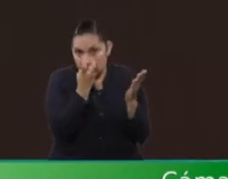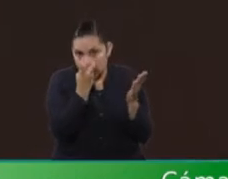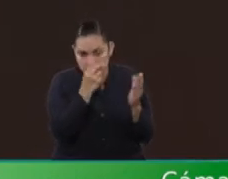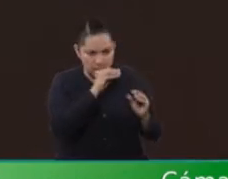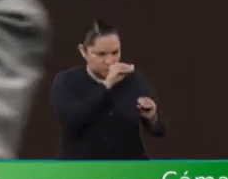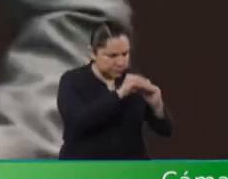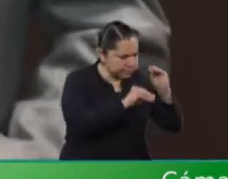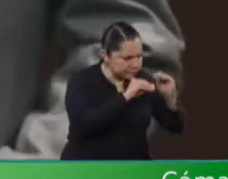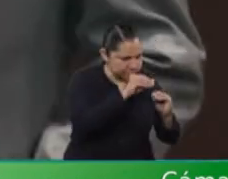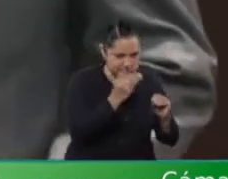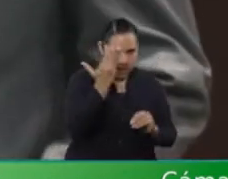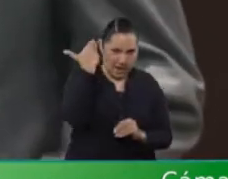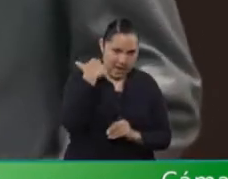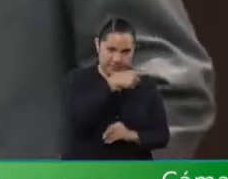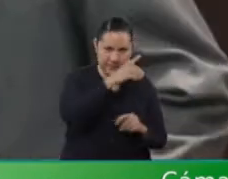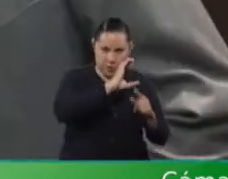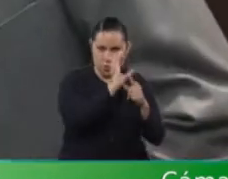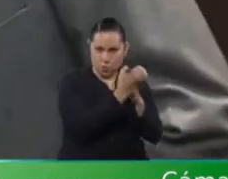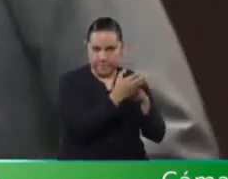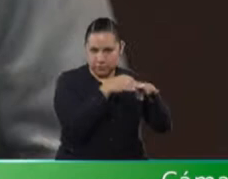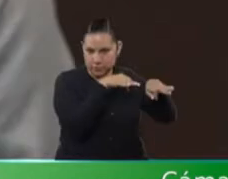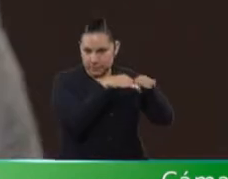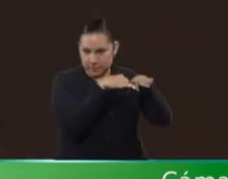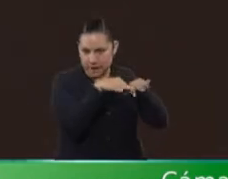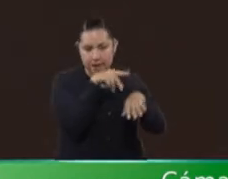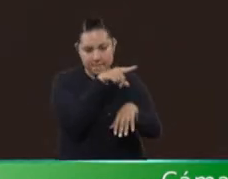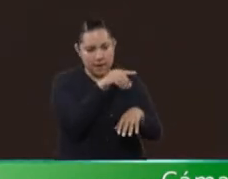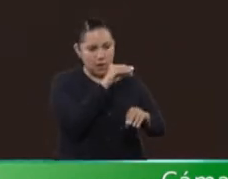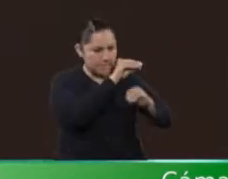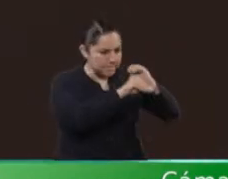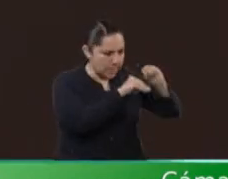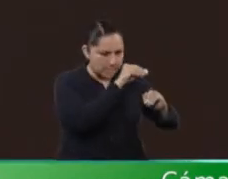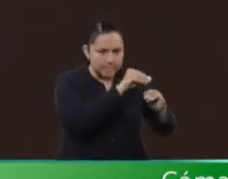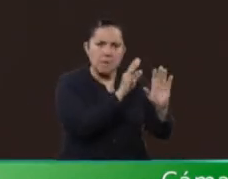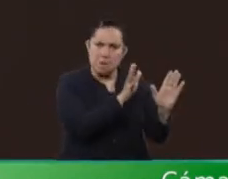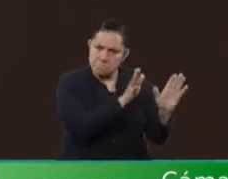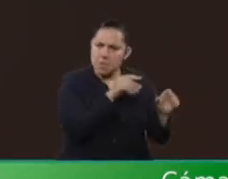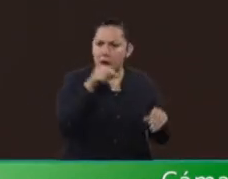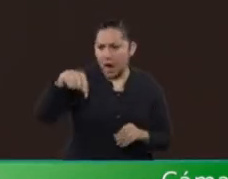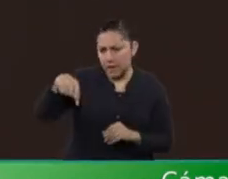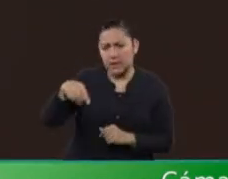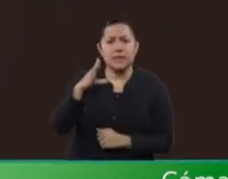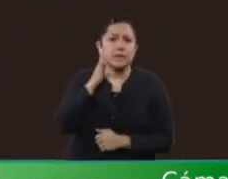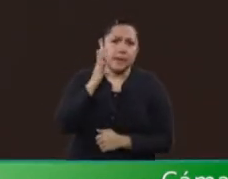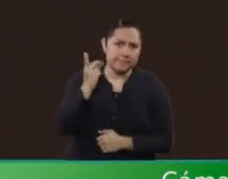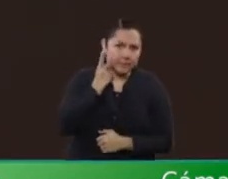la Comisión de Trabajo, aquí en la Cámara de Diputados se hizo un diálogo